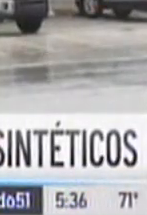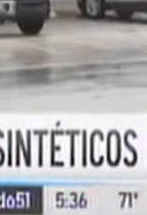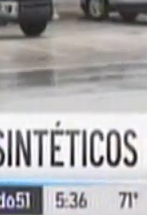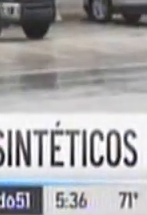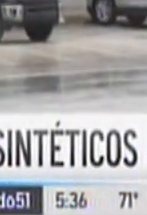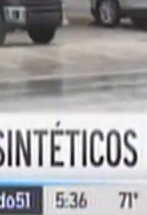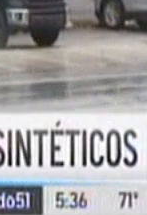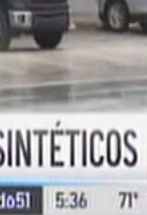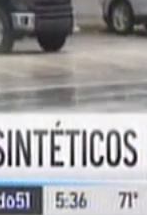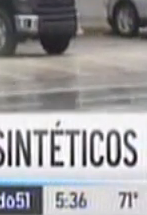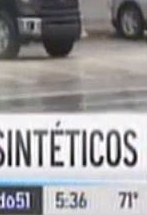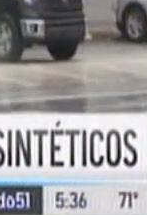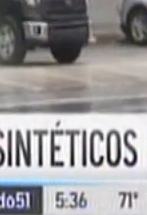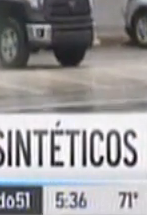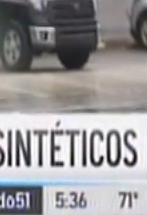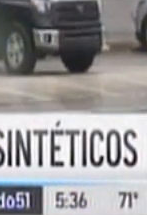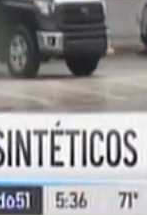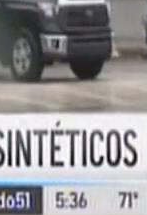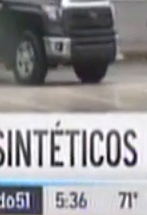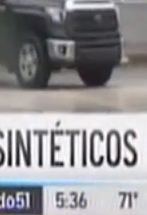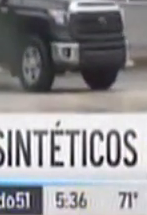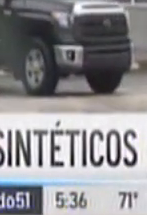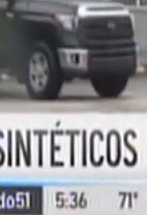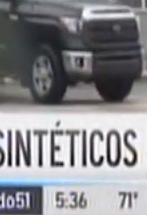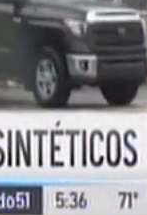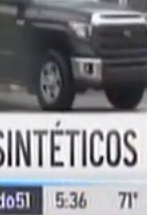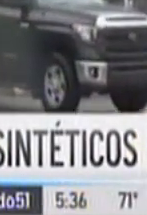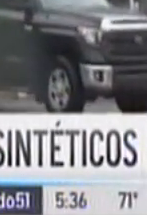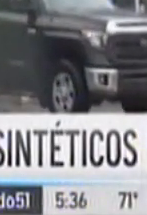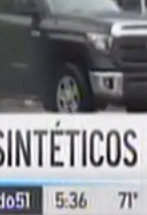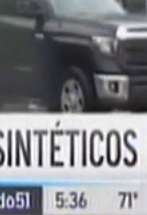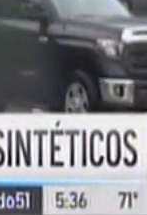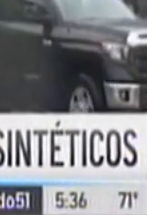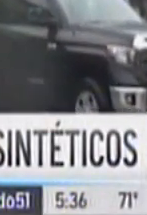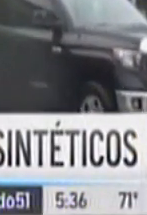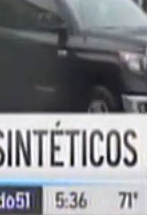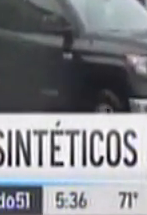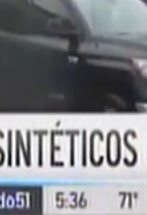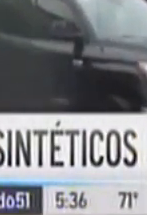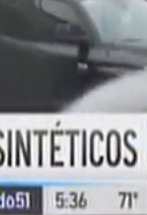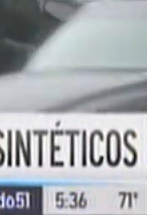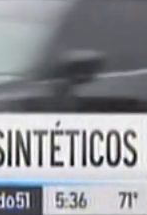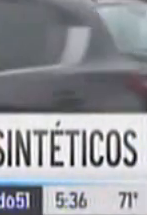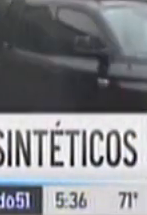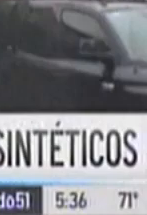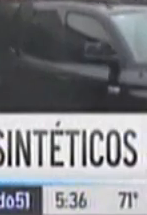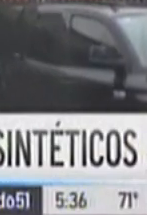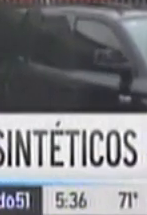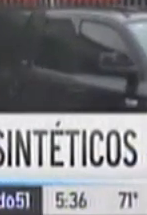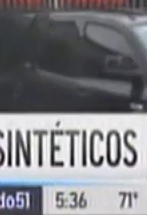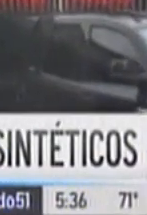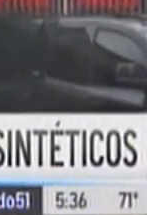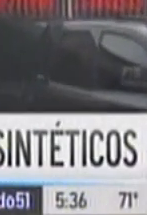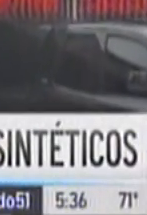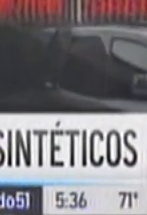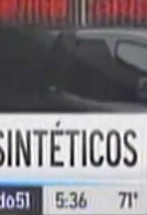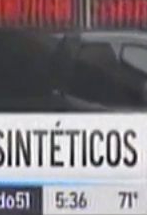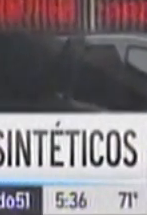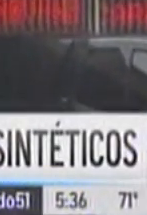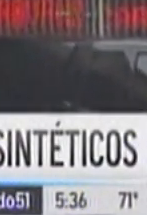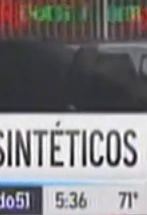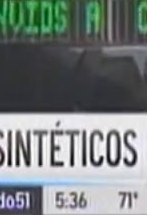confirmó el arresto de 2 personas acusadas de tráfico y venta de cannabinoides sintéticos o marihuana sintética en esta tienda donde se